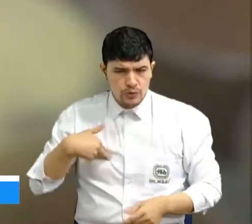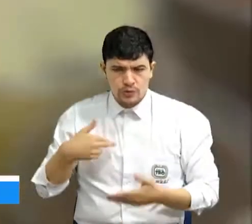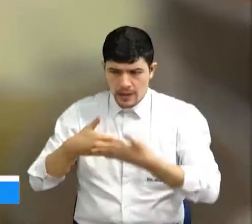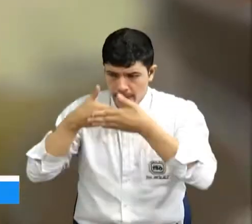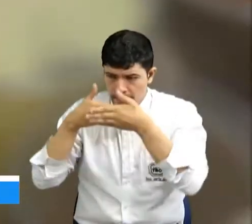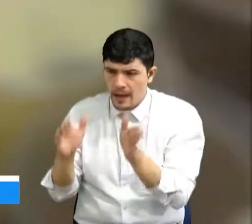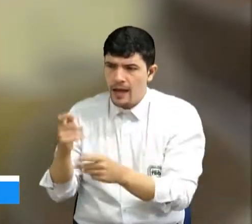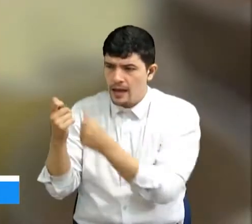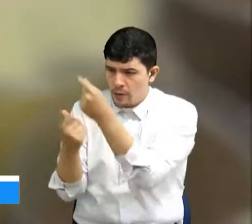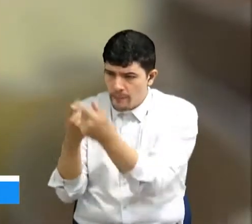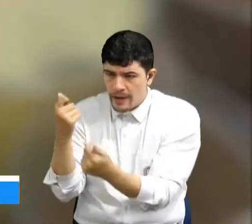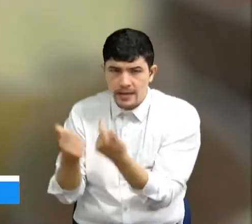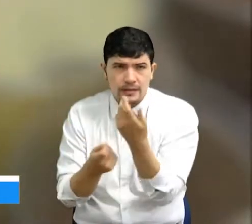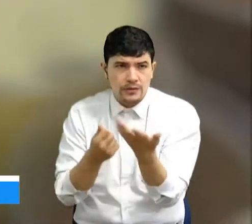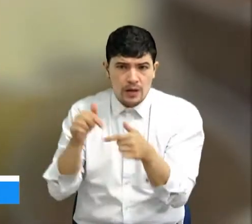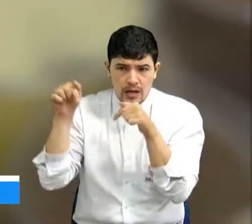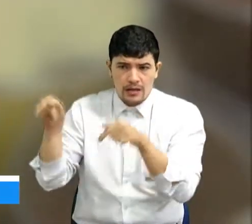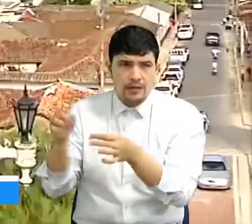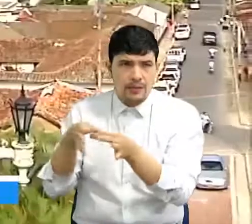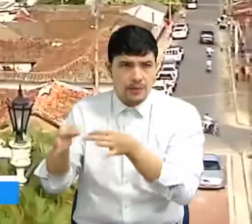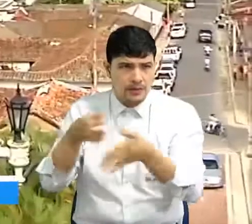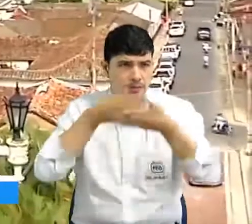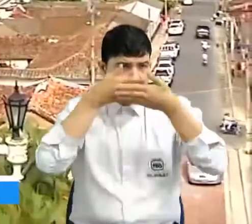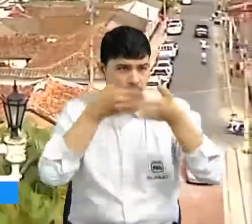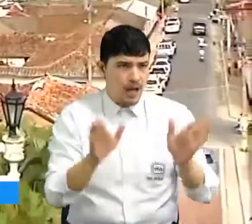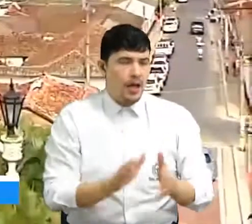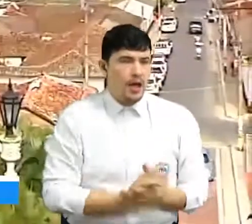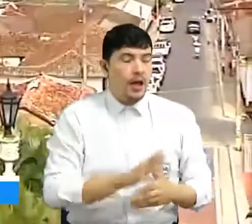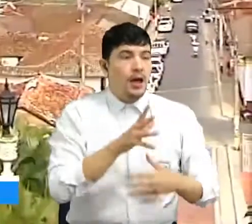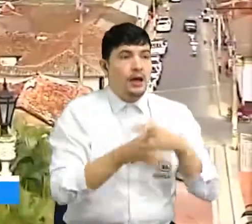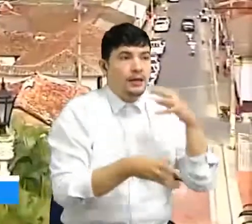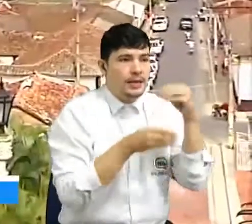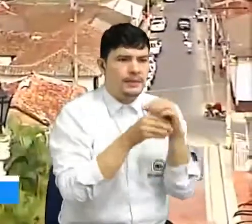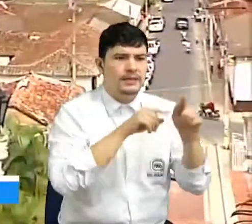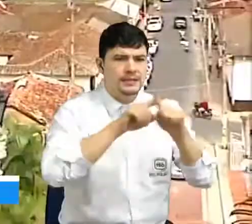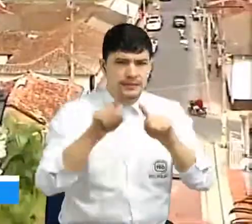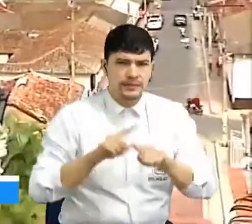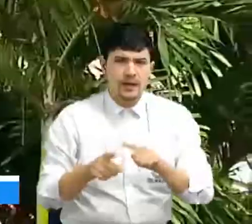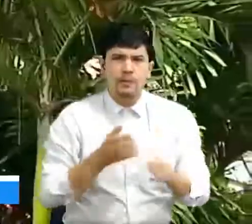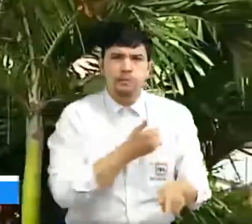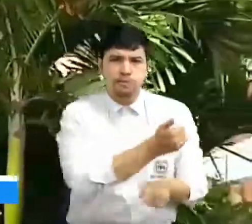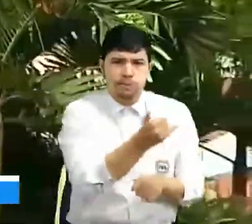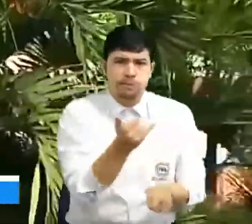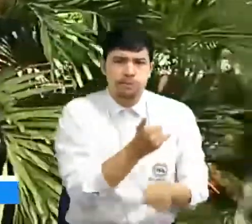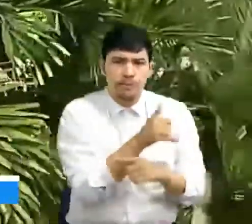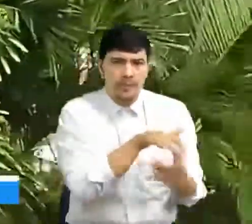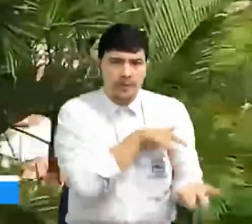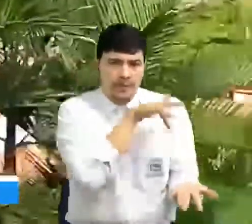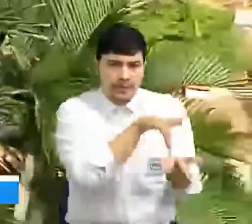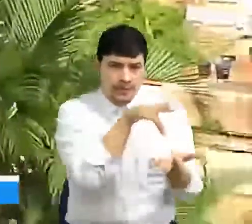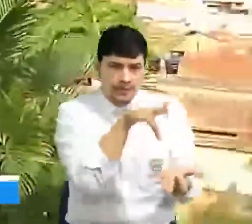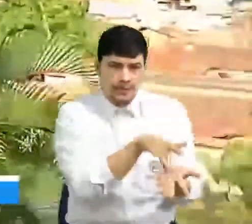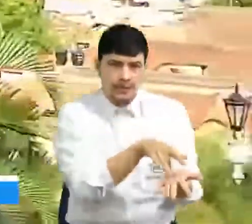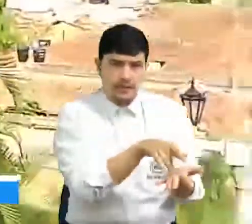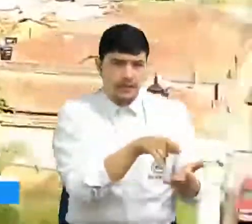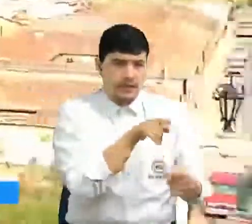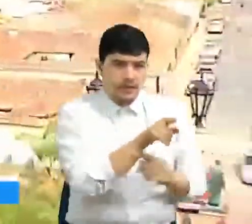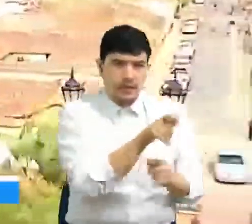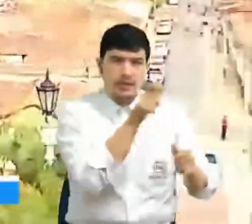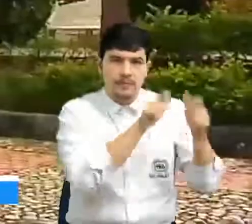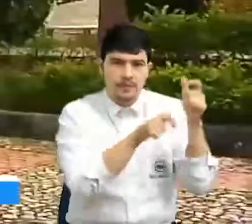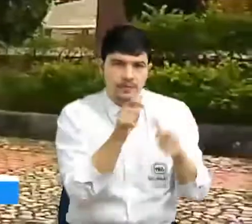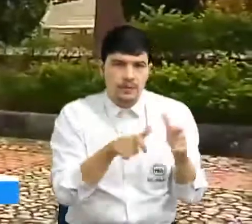línea de comercio del municipio hemos reactivado otra línea la presencia de los de las de la gente